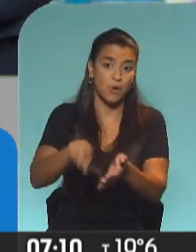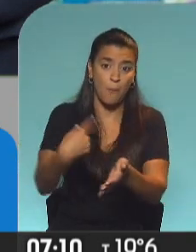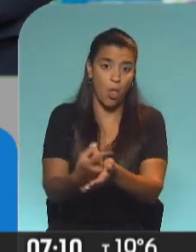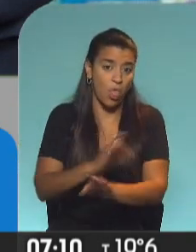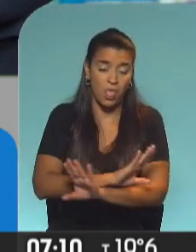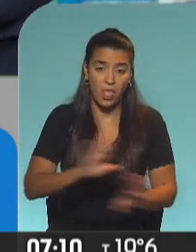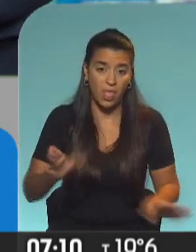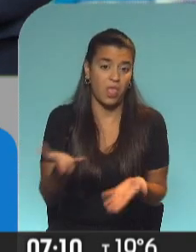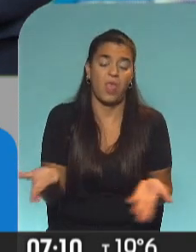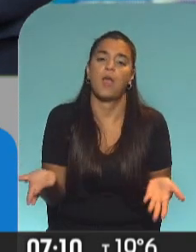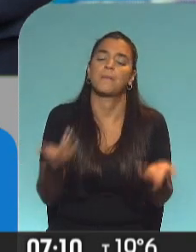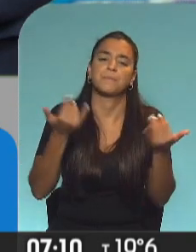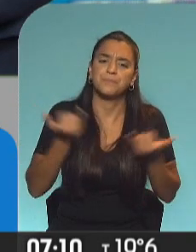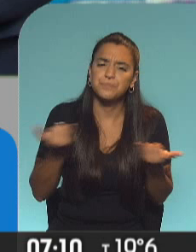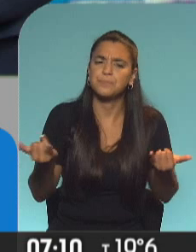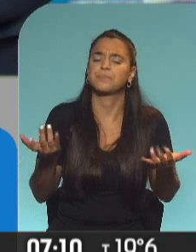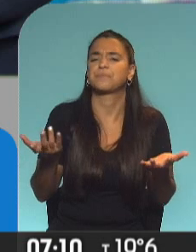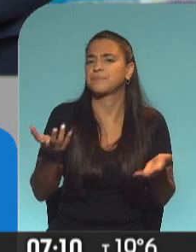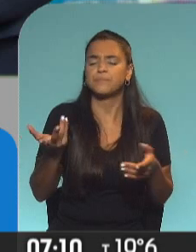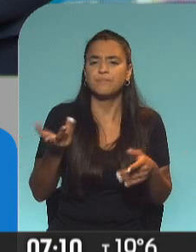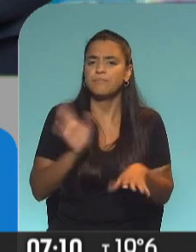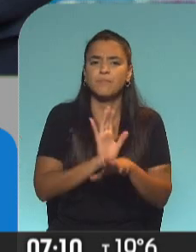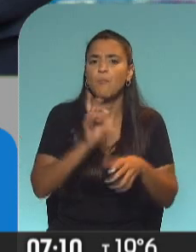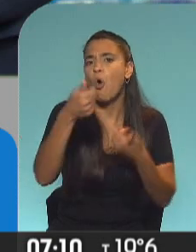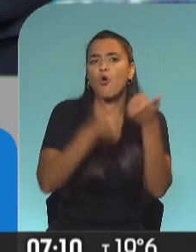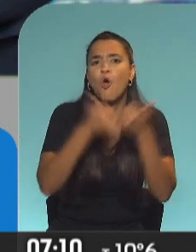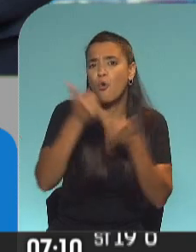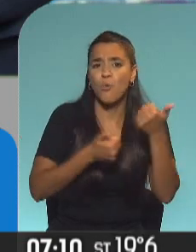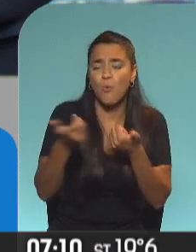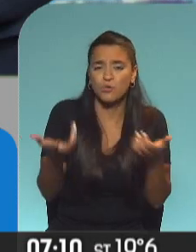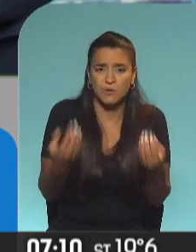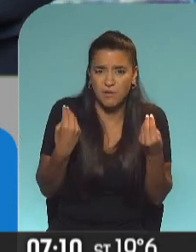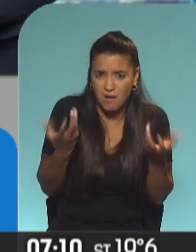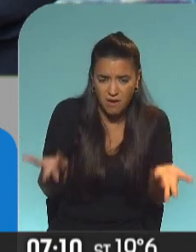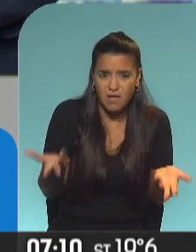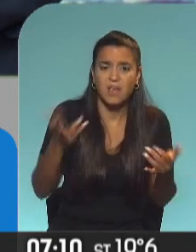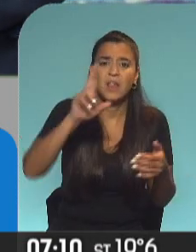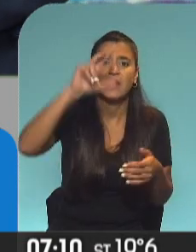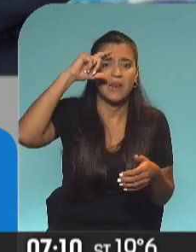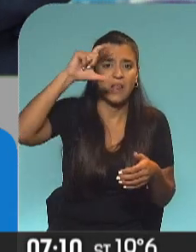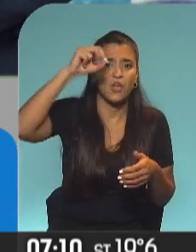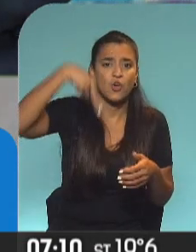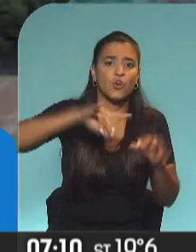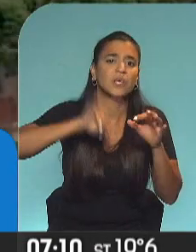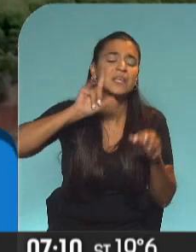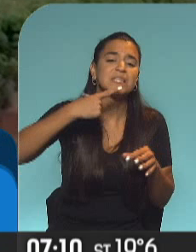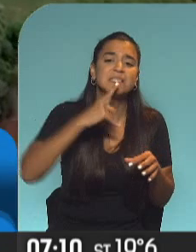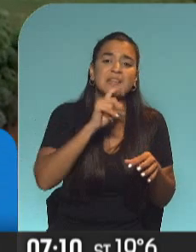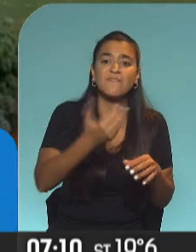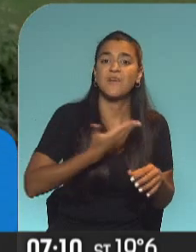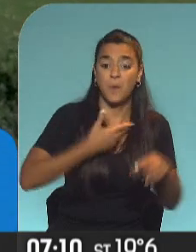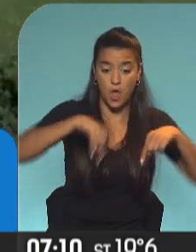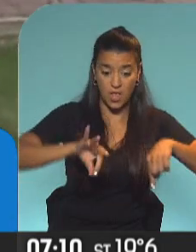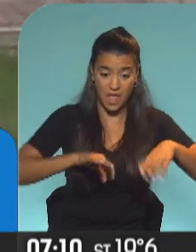abierto indebidamente, de manera absolutamente nula, el concurso en la ciudad de Reconquista en febrero de este año,